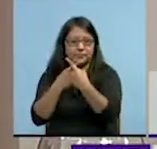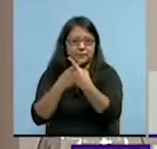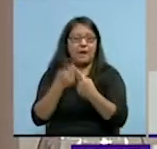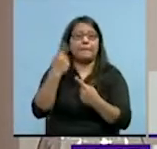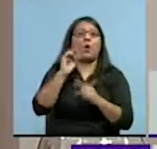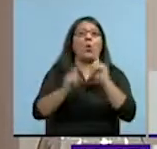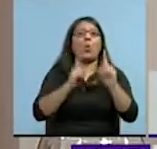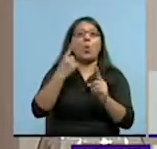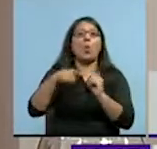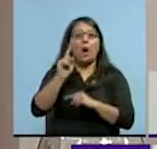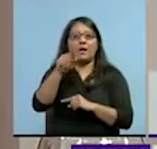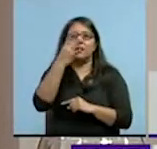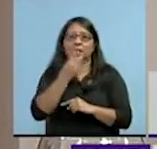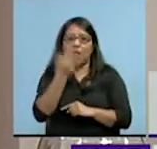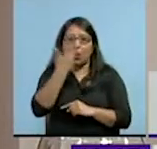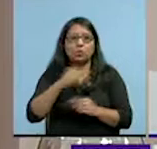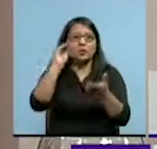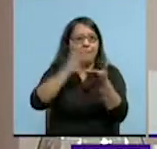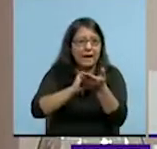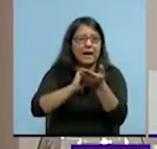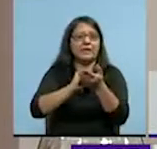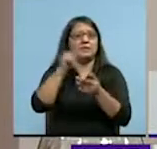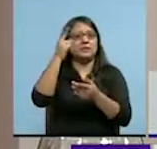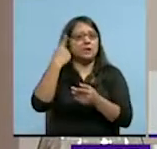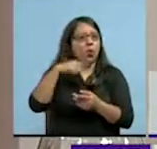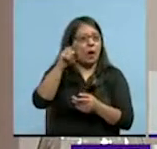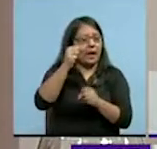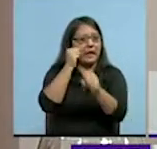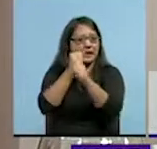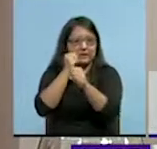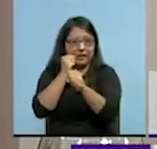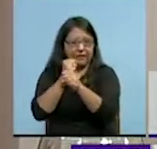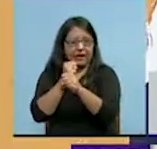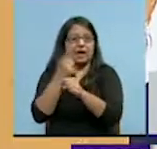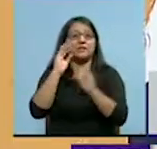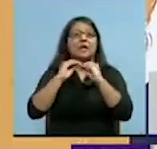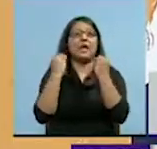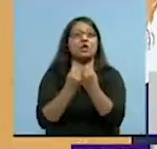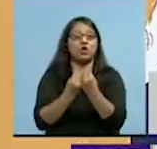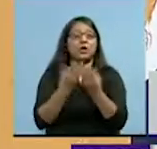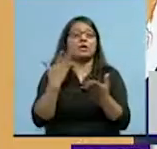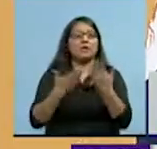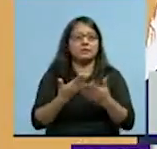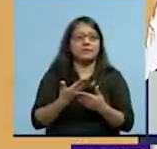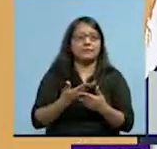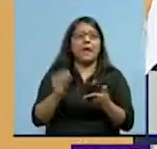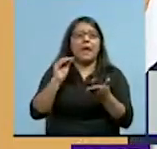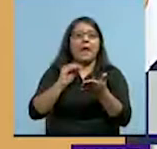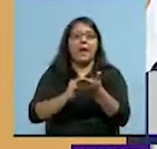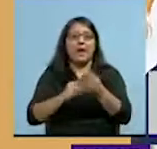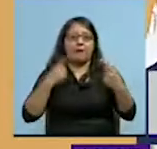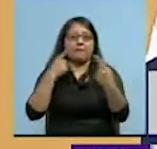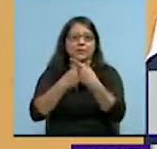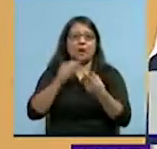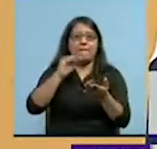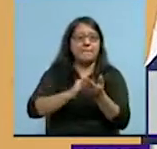aunque te juntás a charlar con la gente disfrutar del partido en selección del resultado obviamente el que más me gustó sin lugar a